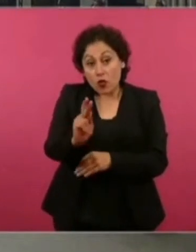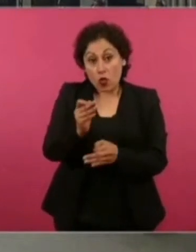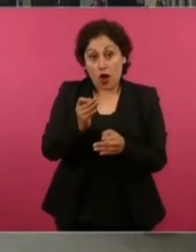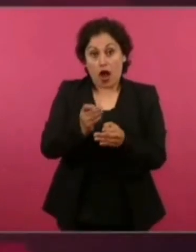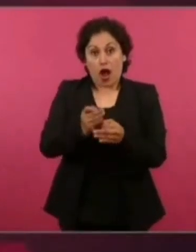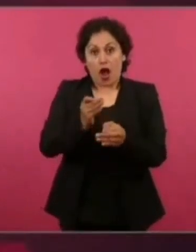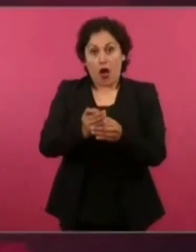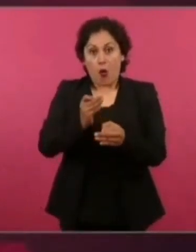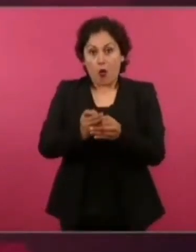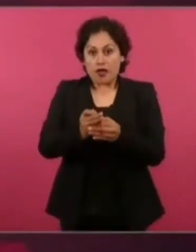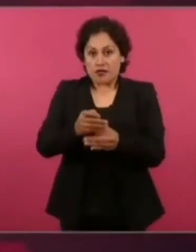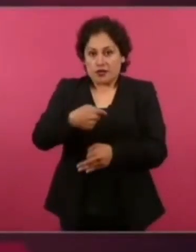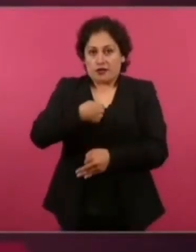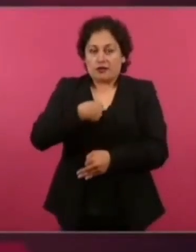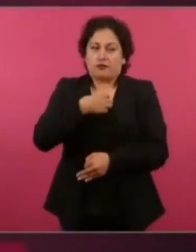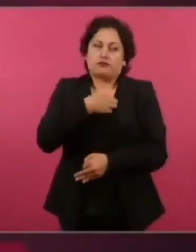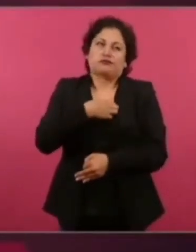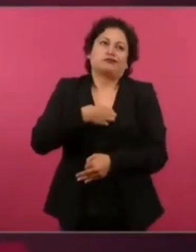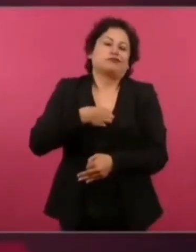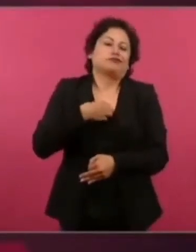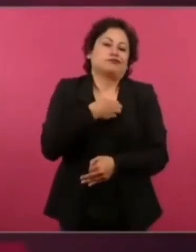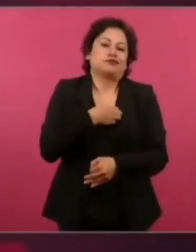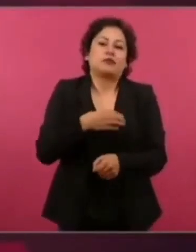porque a pesar de la pandemia,